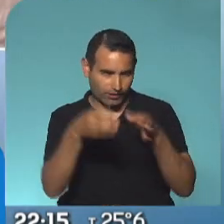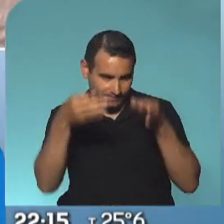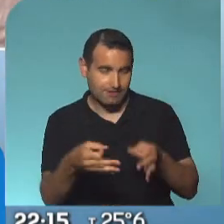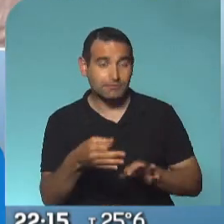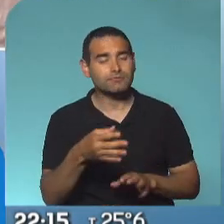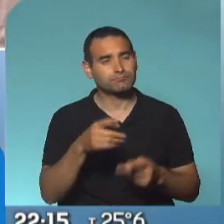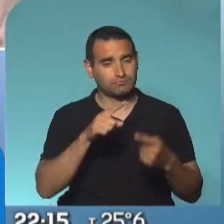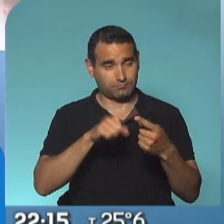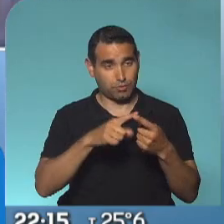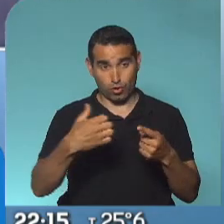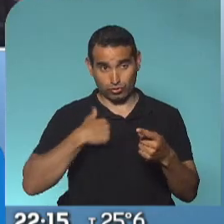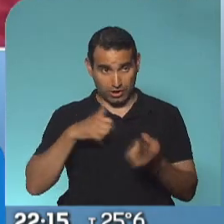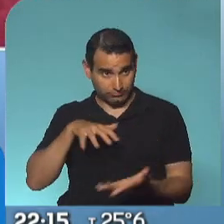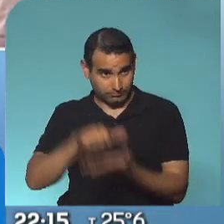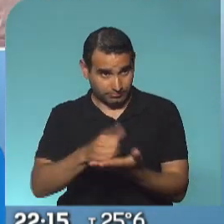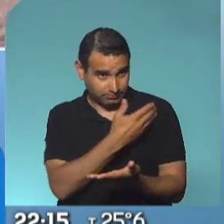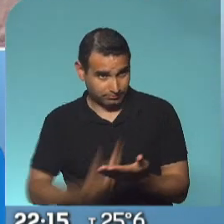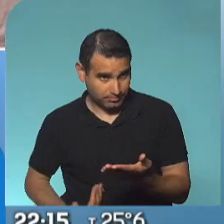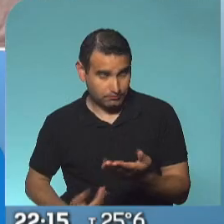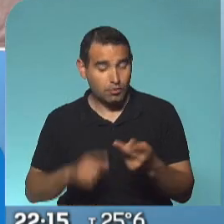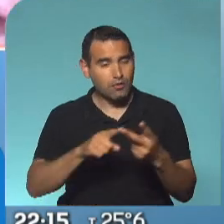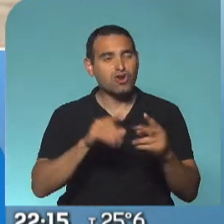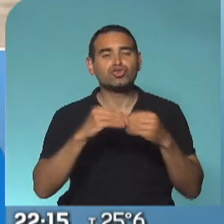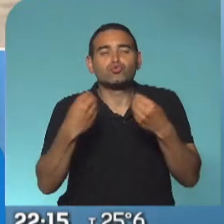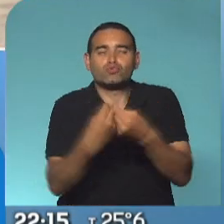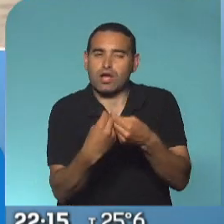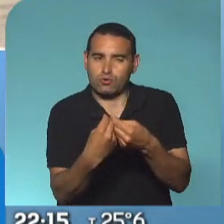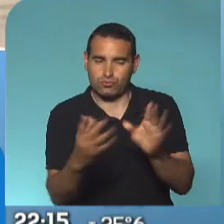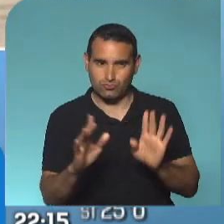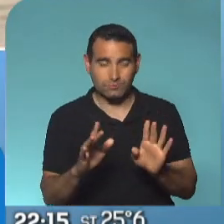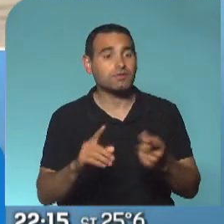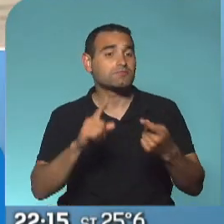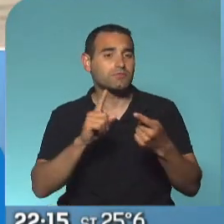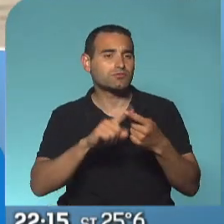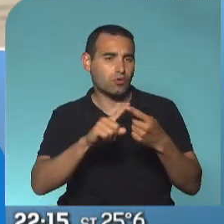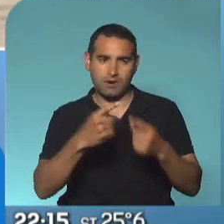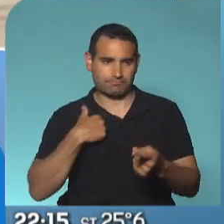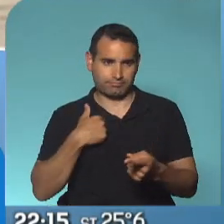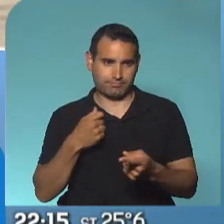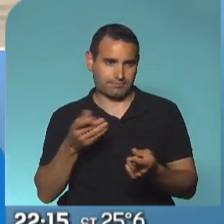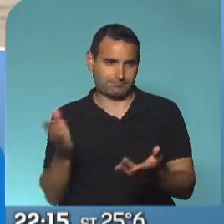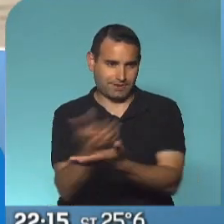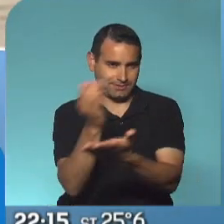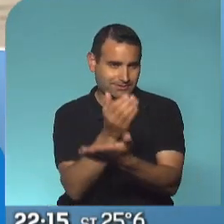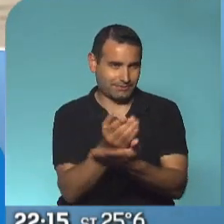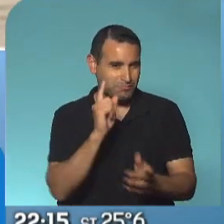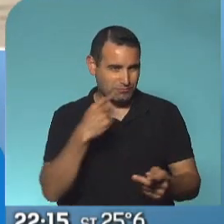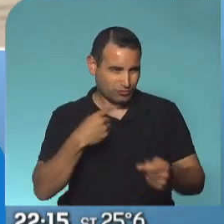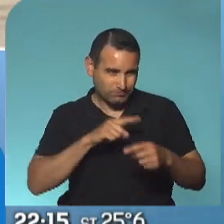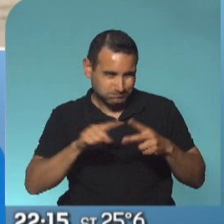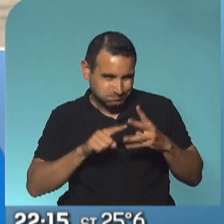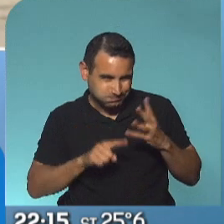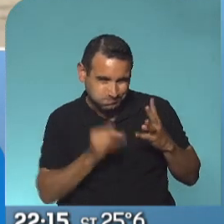distinguir entre golpe de Estado y resultado del golpe de Estado. Entonces, el golpe de Estado es la destitución con estos elementos que mencionábamos